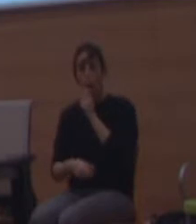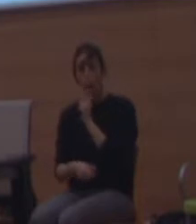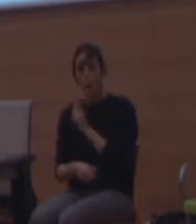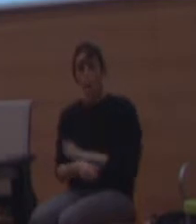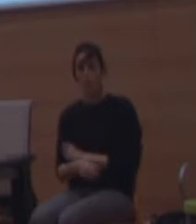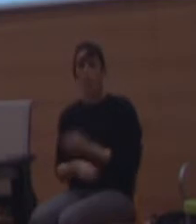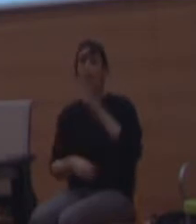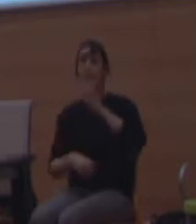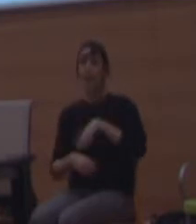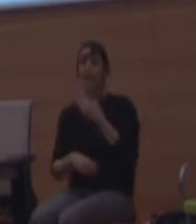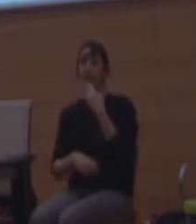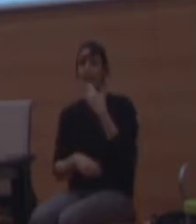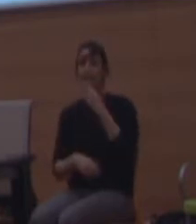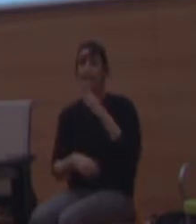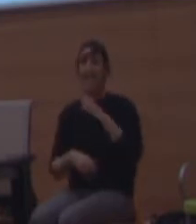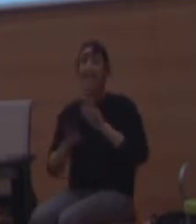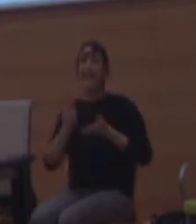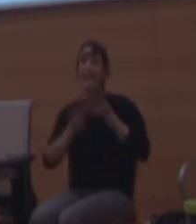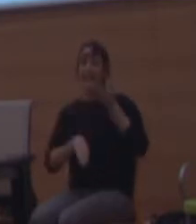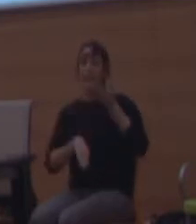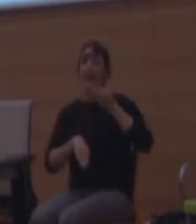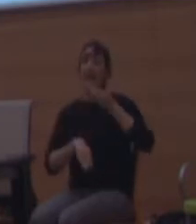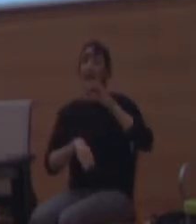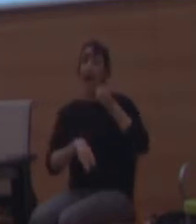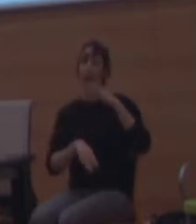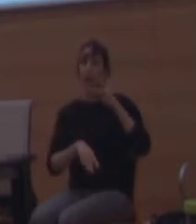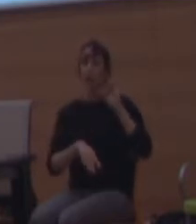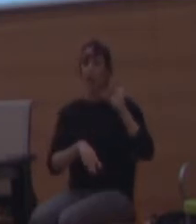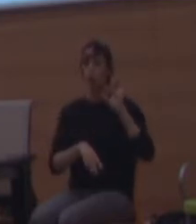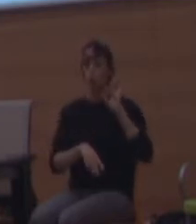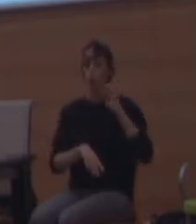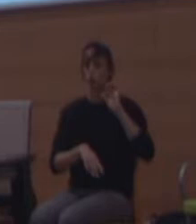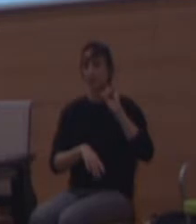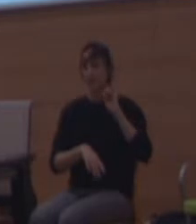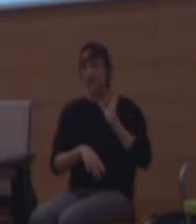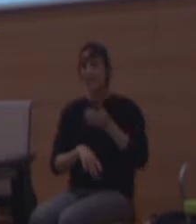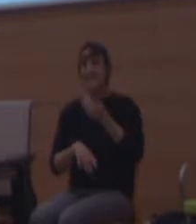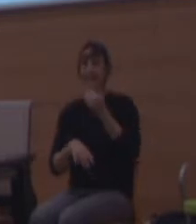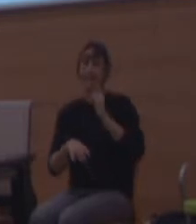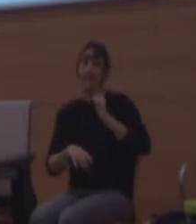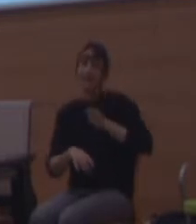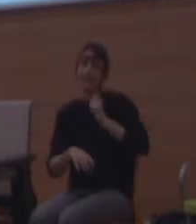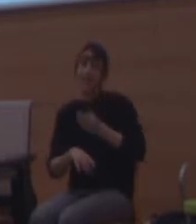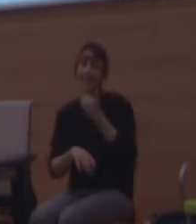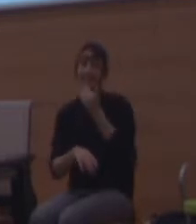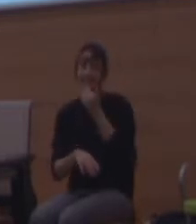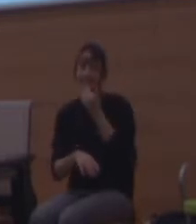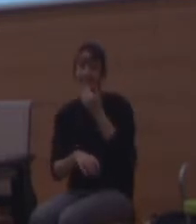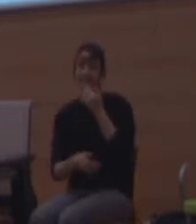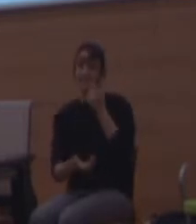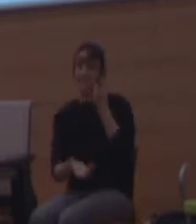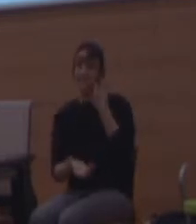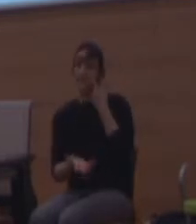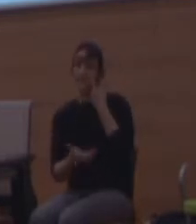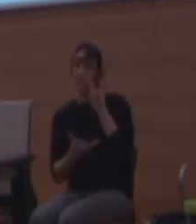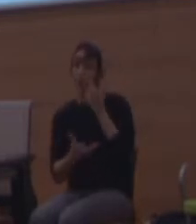hay hiperkeratosis, si hay sequedad o descamación en la piel y sobre todo si hay una